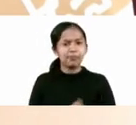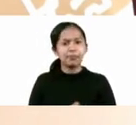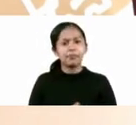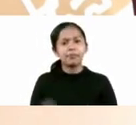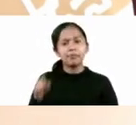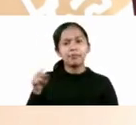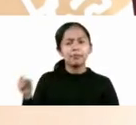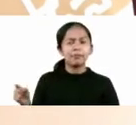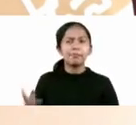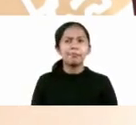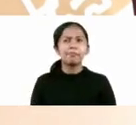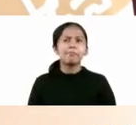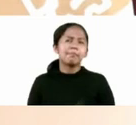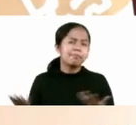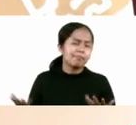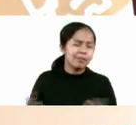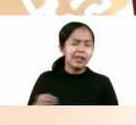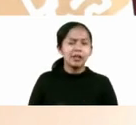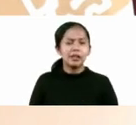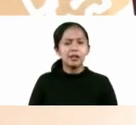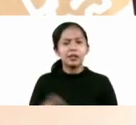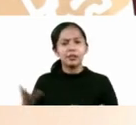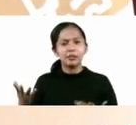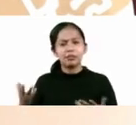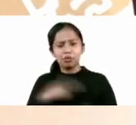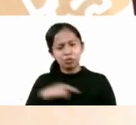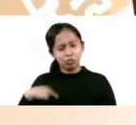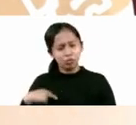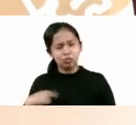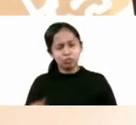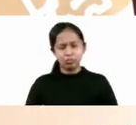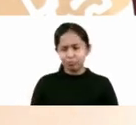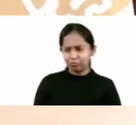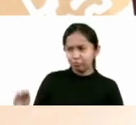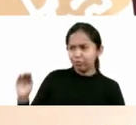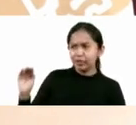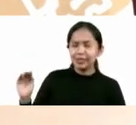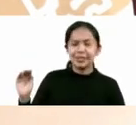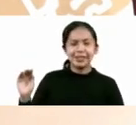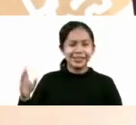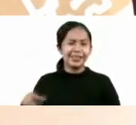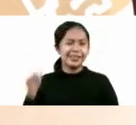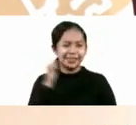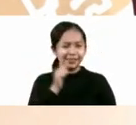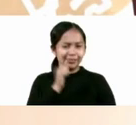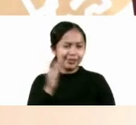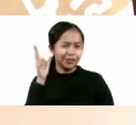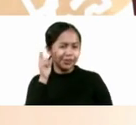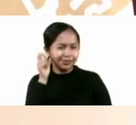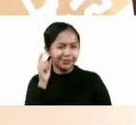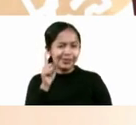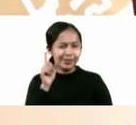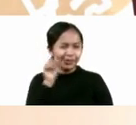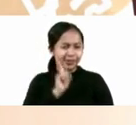Rodríguez siempre para las causas justas de nuestro país. Quienes crecimos luchando siempre oímos a Silvio Rodríguez, así que no